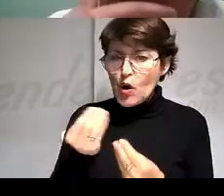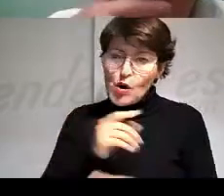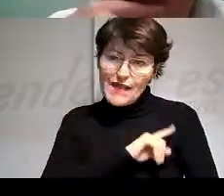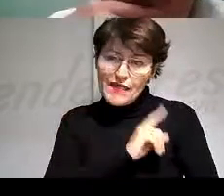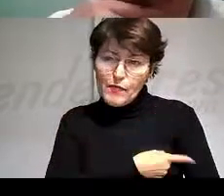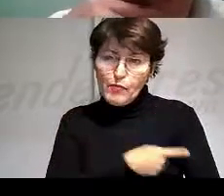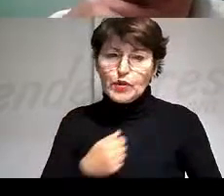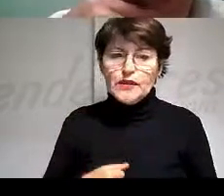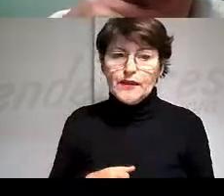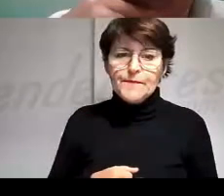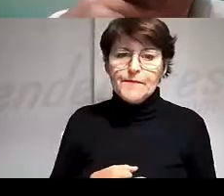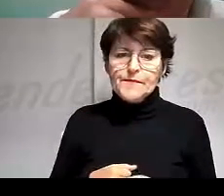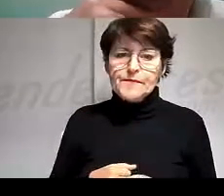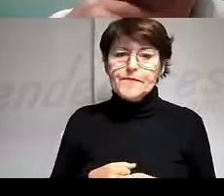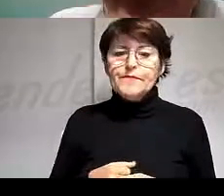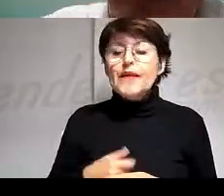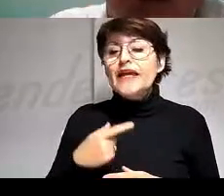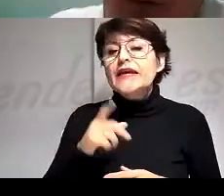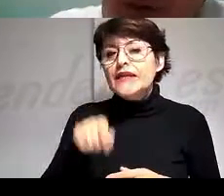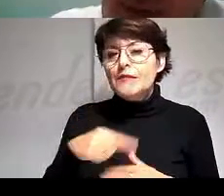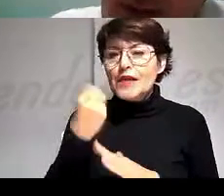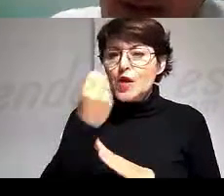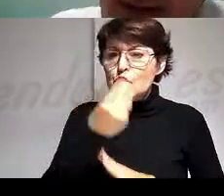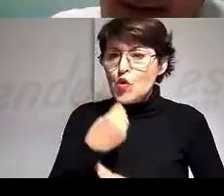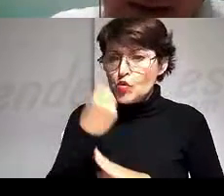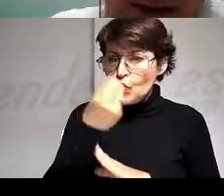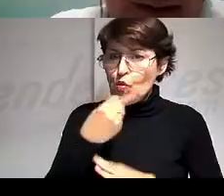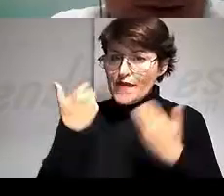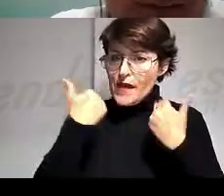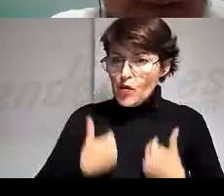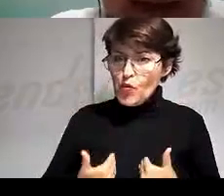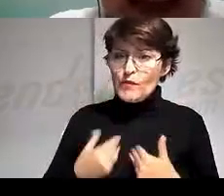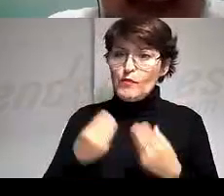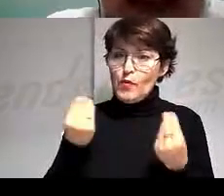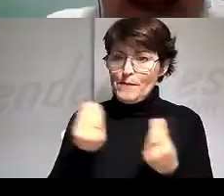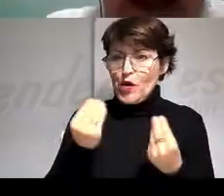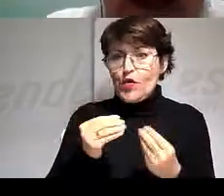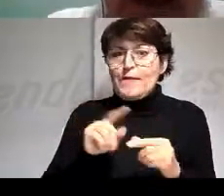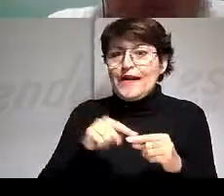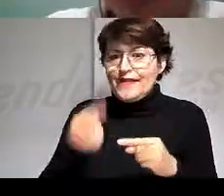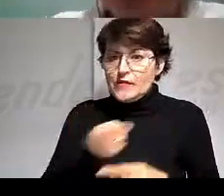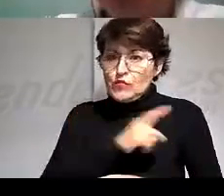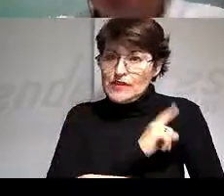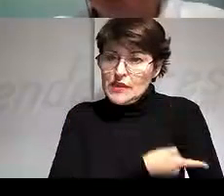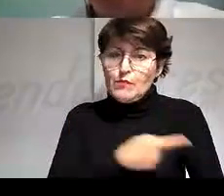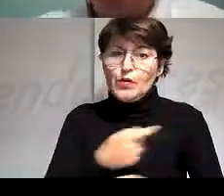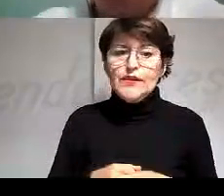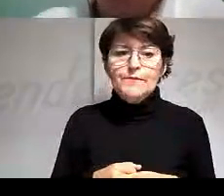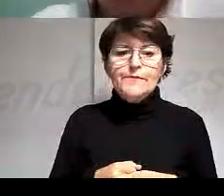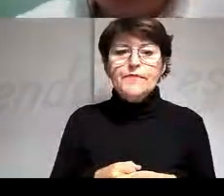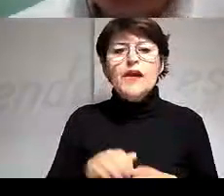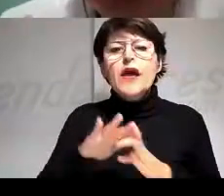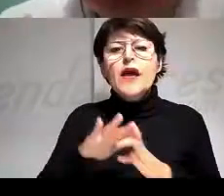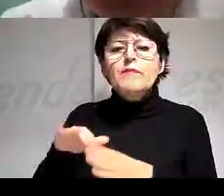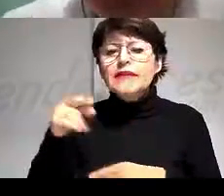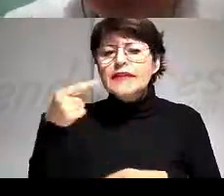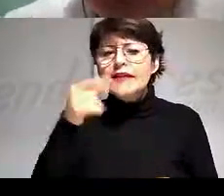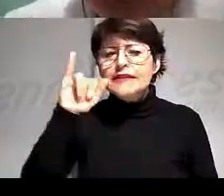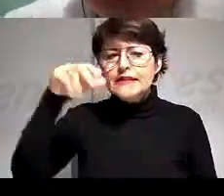un poquito como protector de las hipoglucemias en ese sentido. Y luego tenemos el ginkgo biloba. El ginkgo